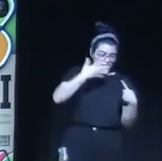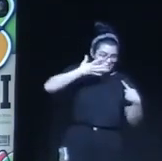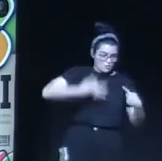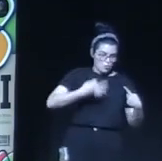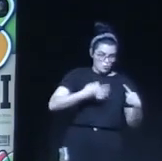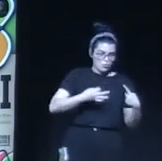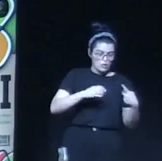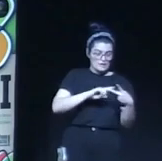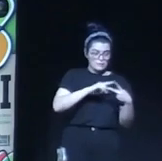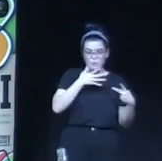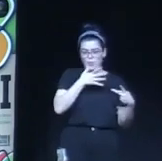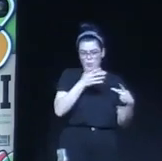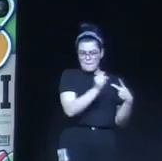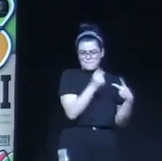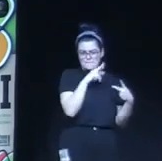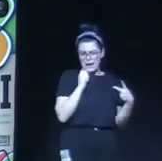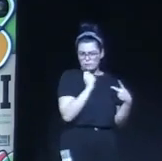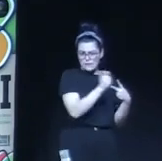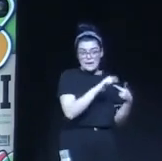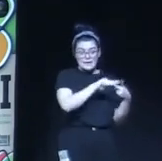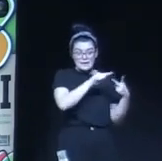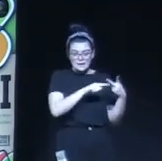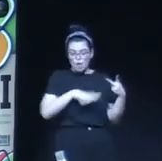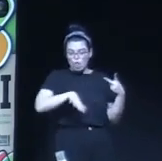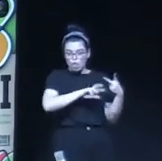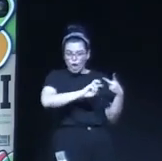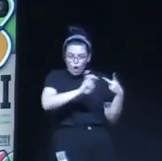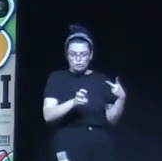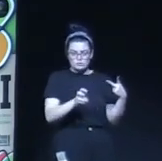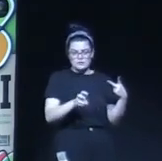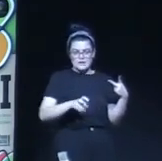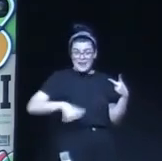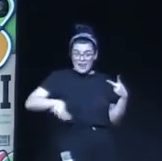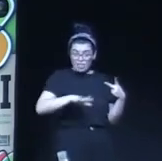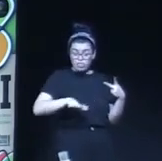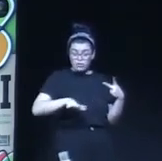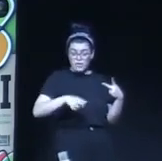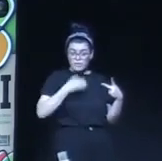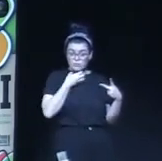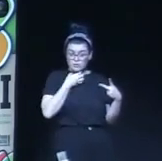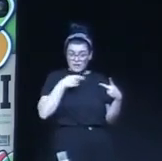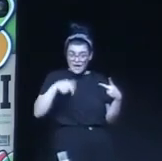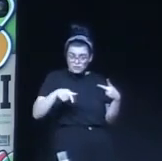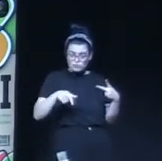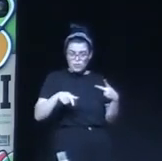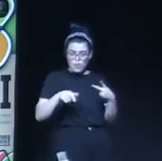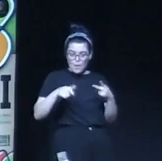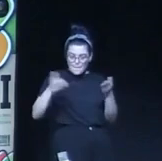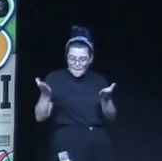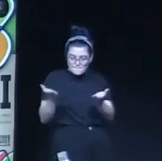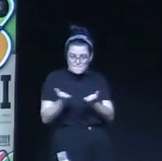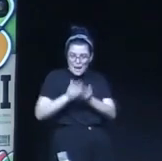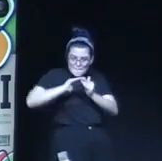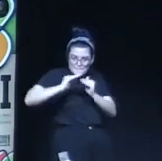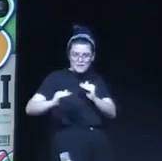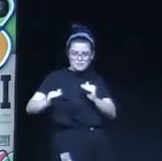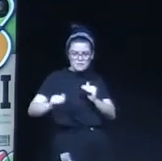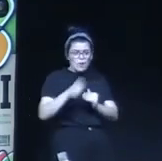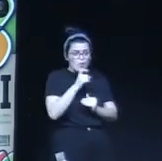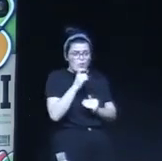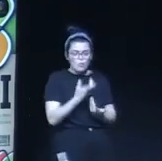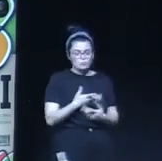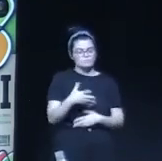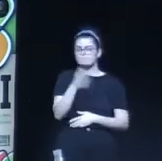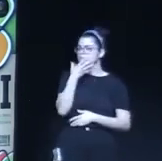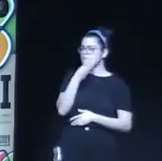zona en la que ellas viven, antes de que se pusiera la refinería, era una marisma. ¿Cómo era? Una marisma preciosa. ¿Cómo